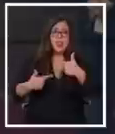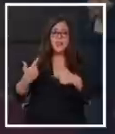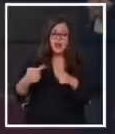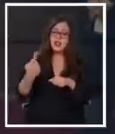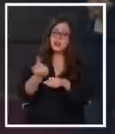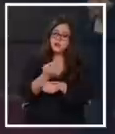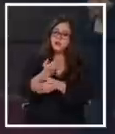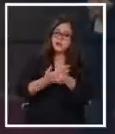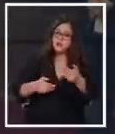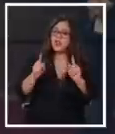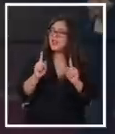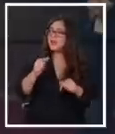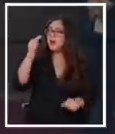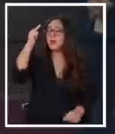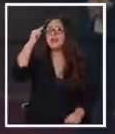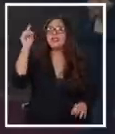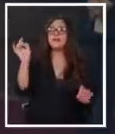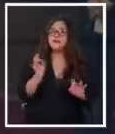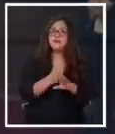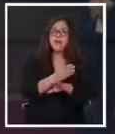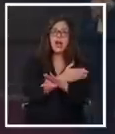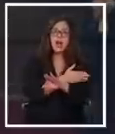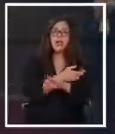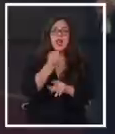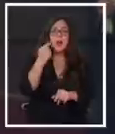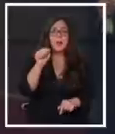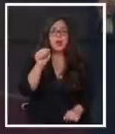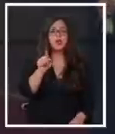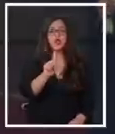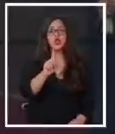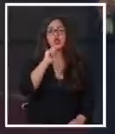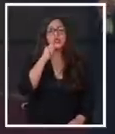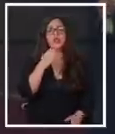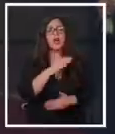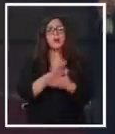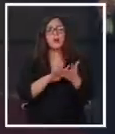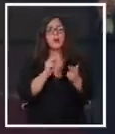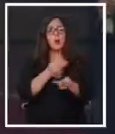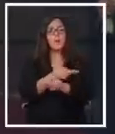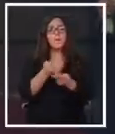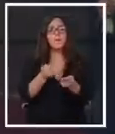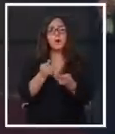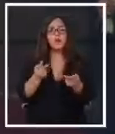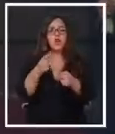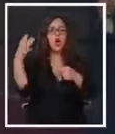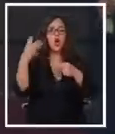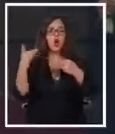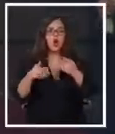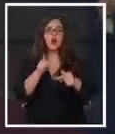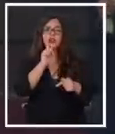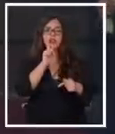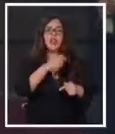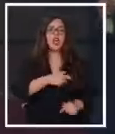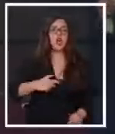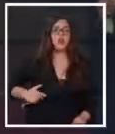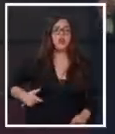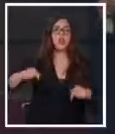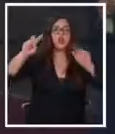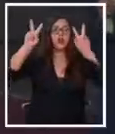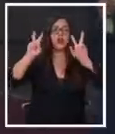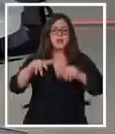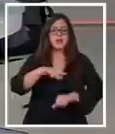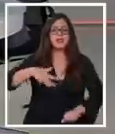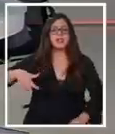que anticiparse a los escenarios pero también el anticiparse a los escenarios no implica hacer públicos todas las alternativas que tiene un gobierno respecto a